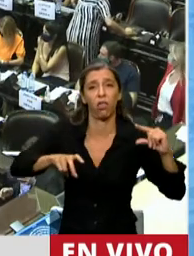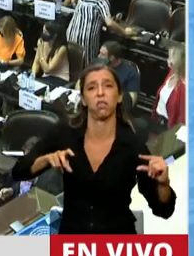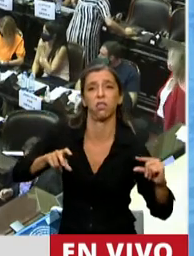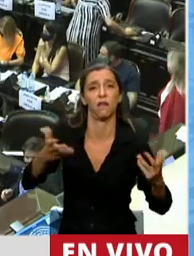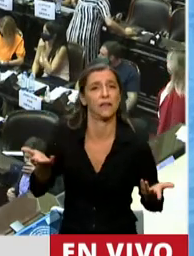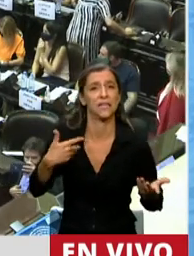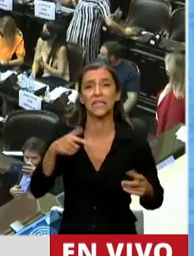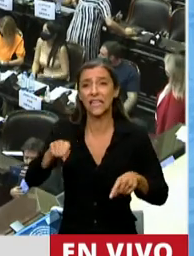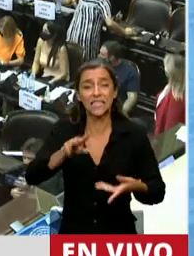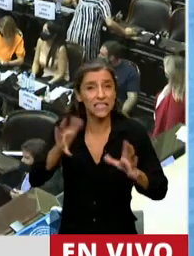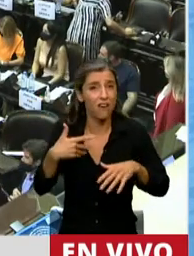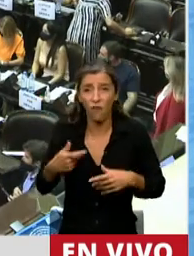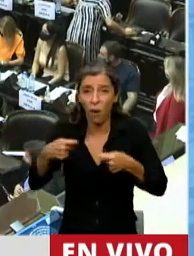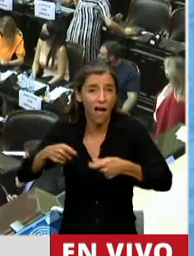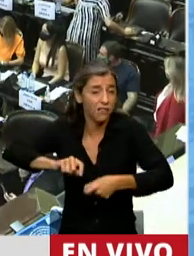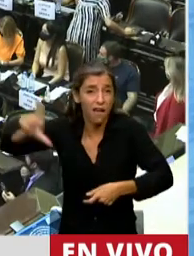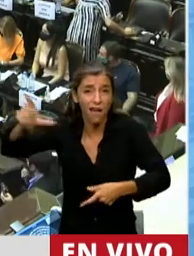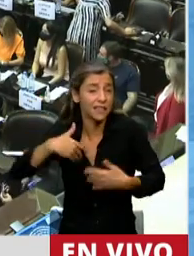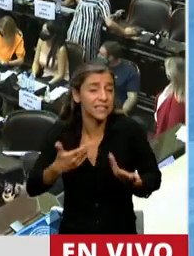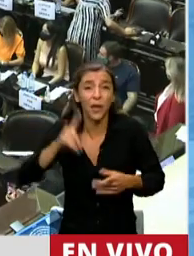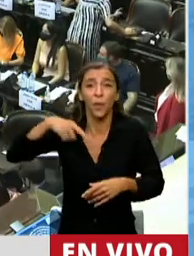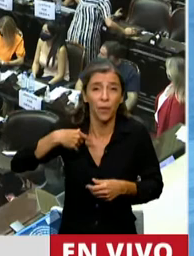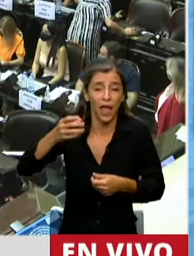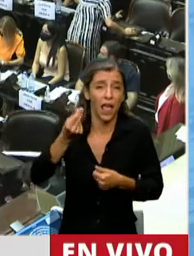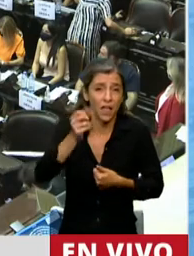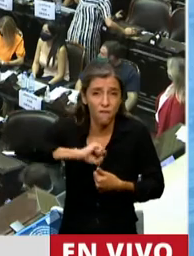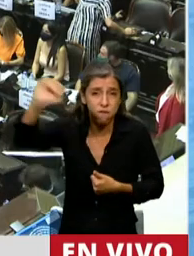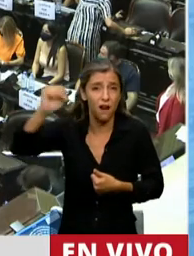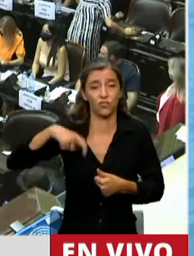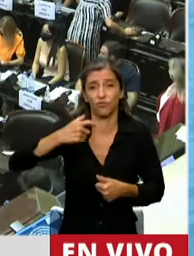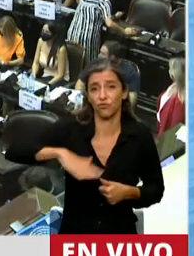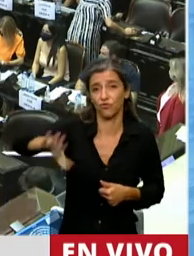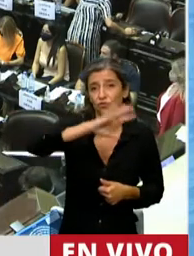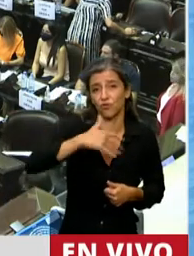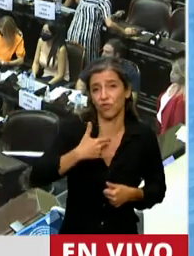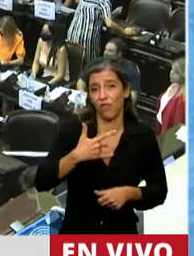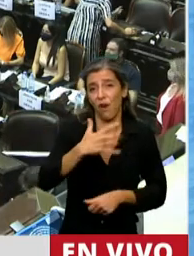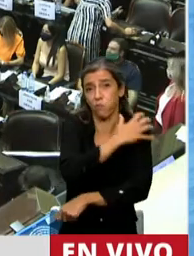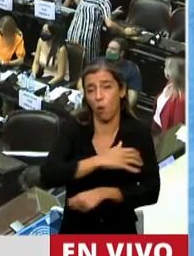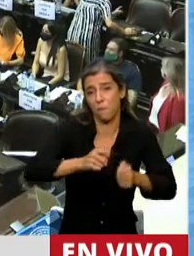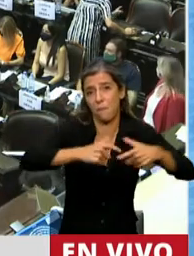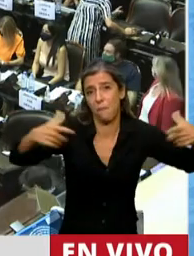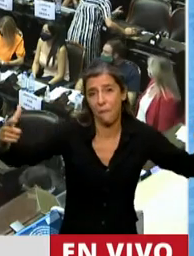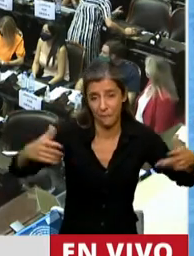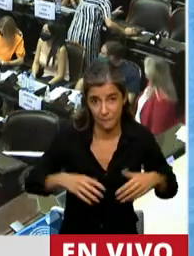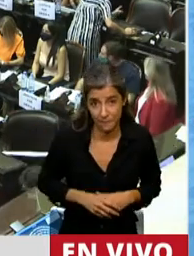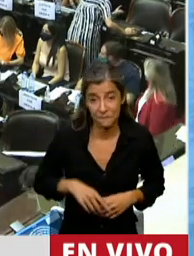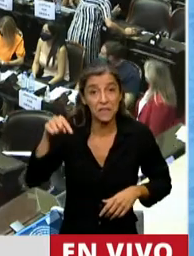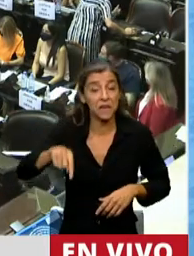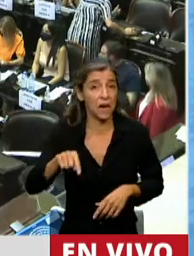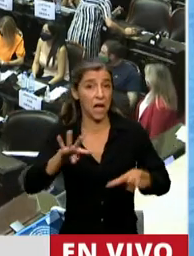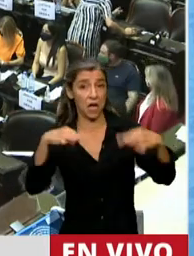empobreciendo a nuestra población a través de la inflación que genera, y nadie en este cuerpo defiende